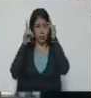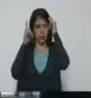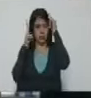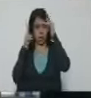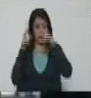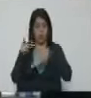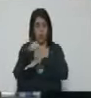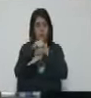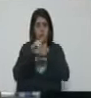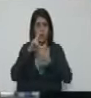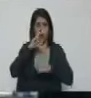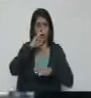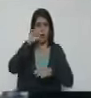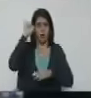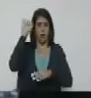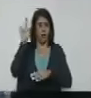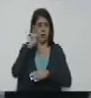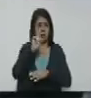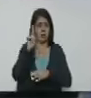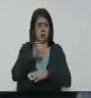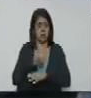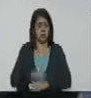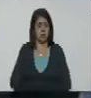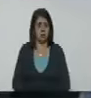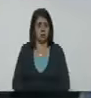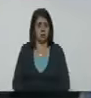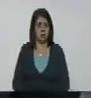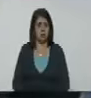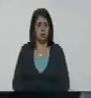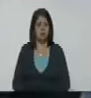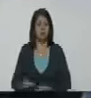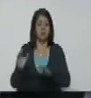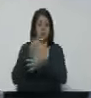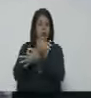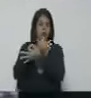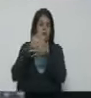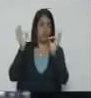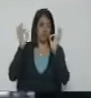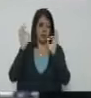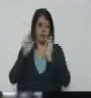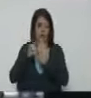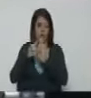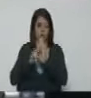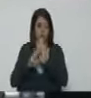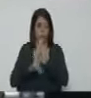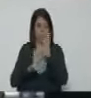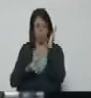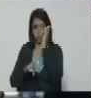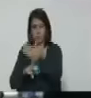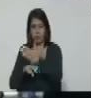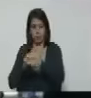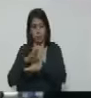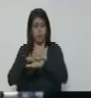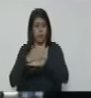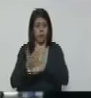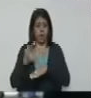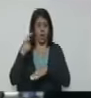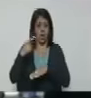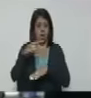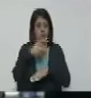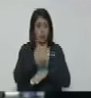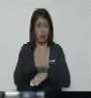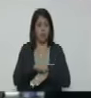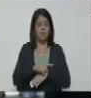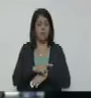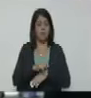gobierno de Maduro. Les cayó como anillo al dedo. porque hay